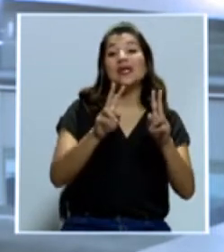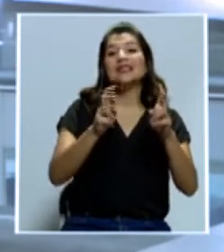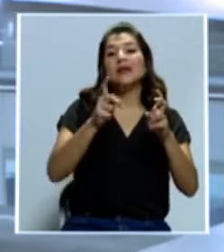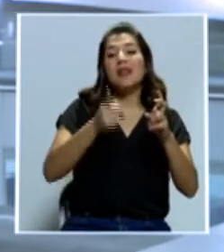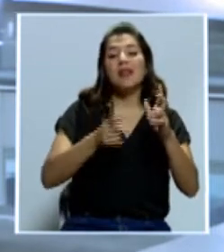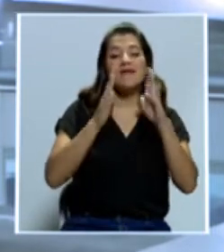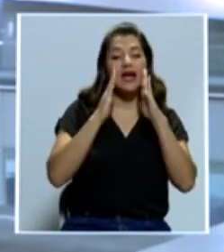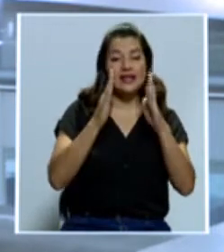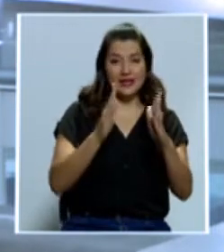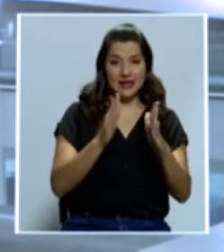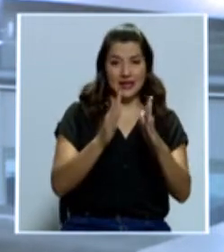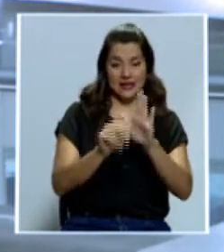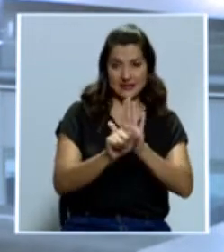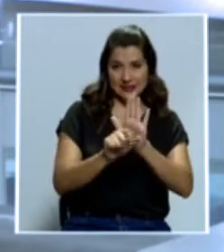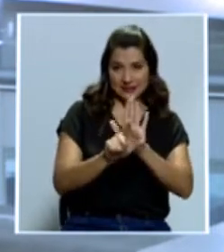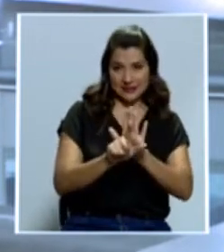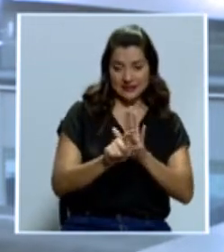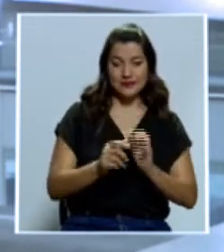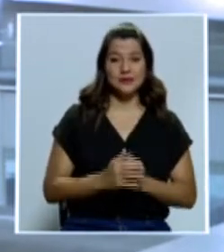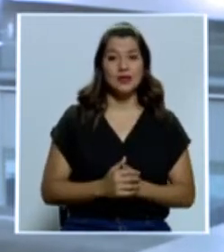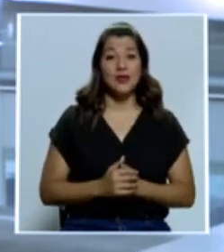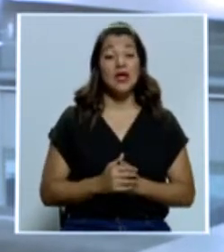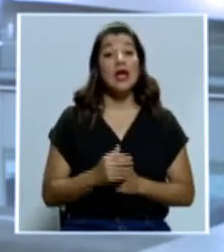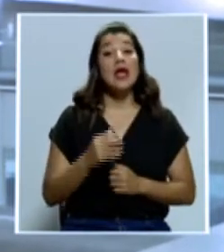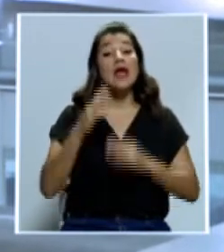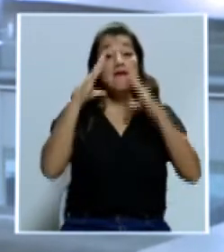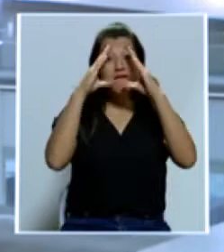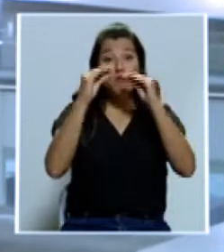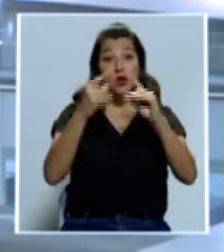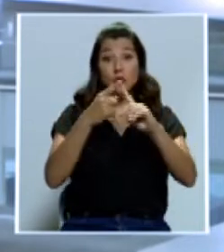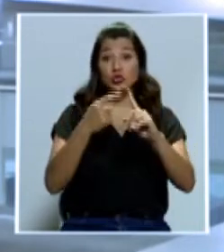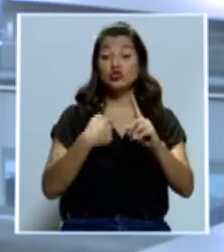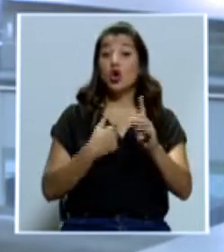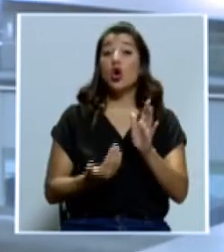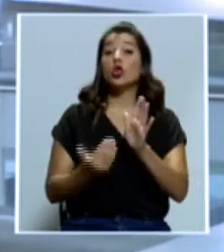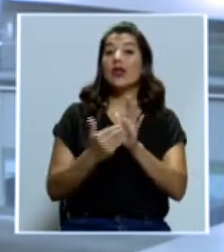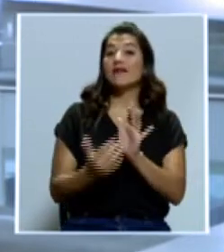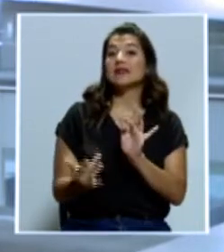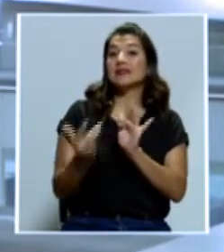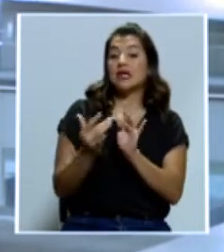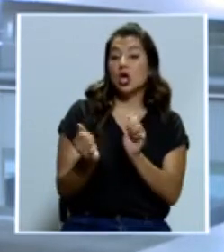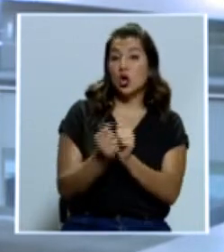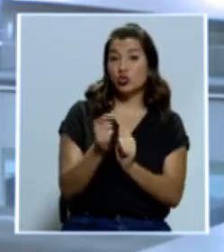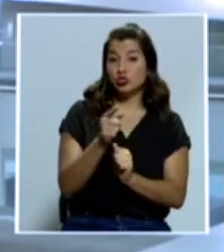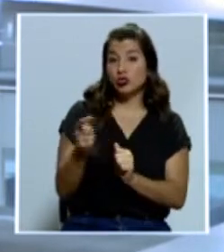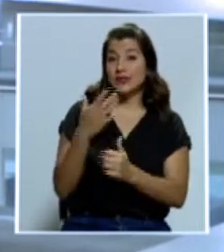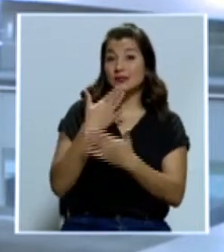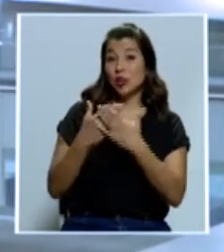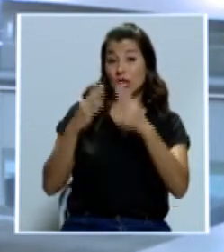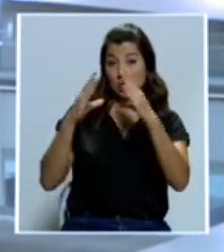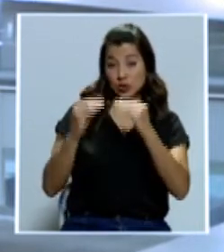que se discutirán acá en la Asamblea Legislativa. La información desde acá, vuelvo con usted al estudio. Ana Marta, muy buenas noches.